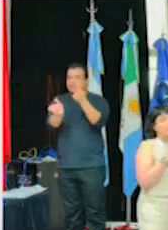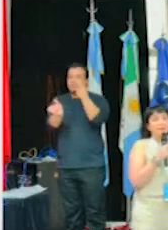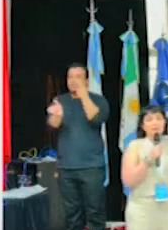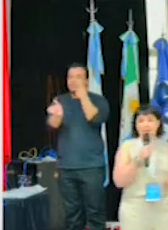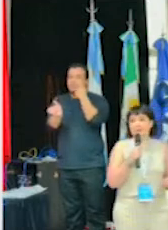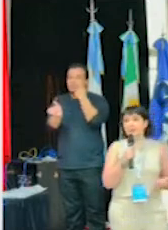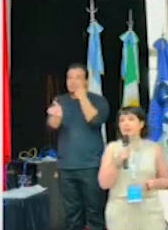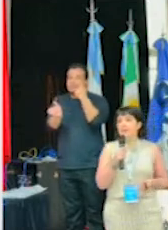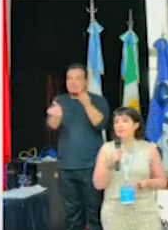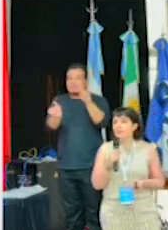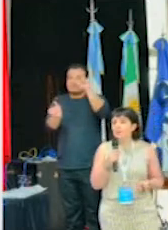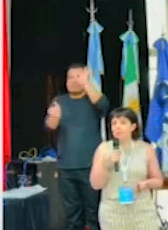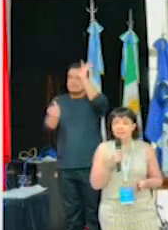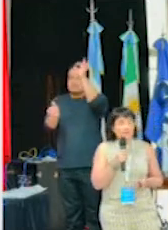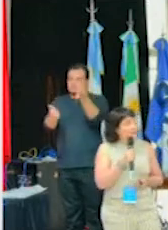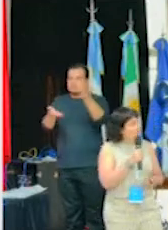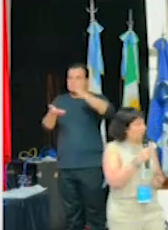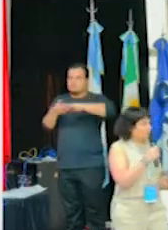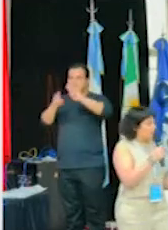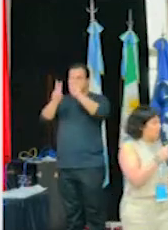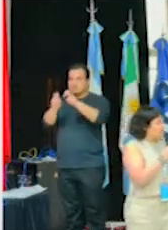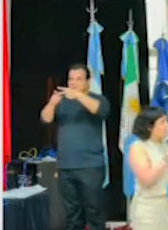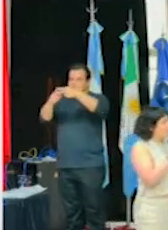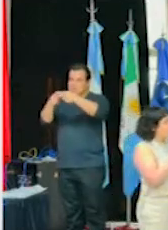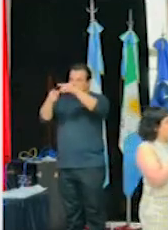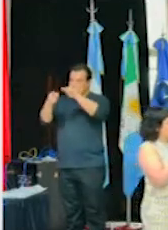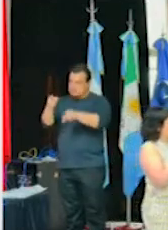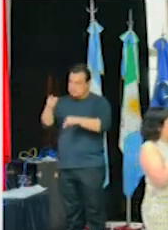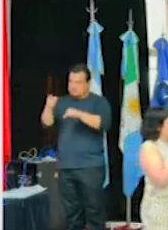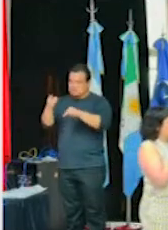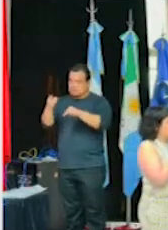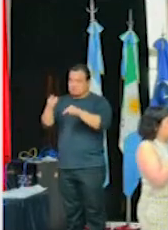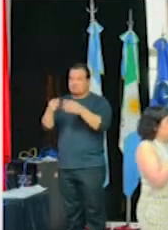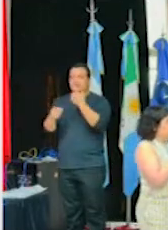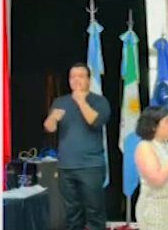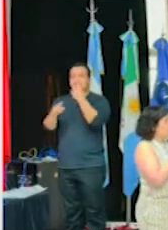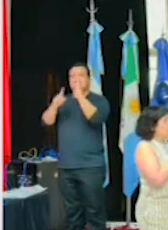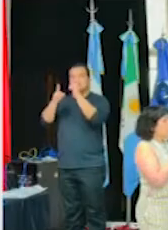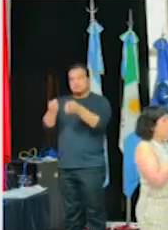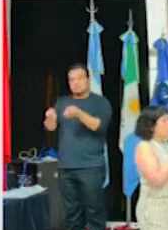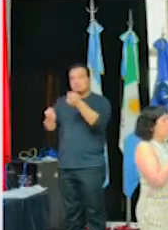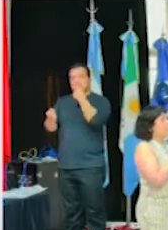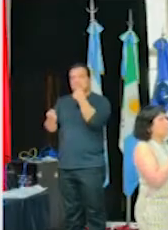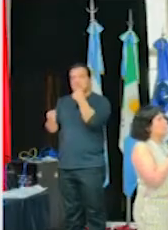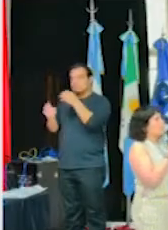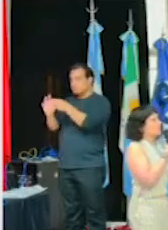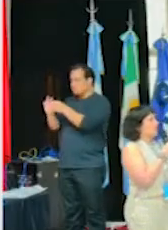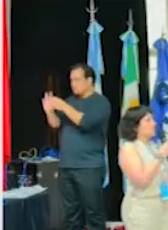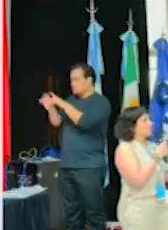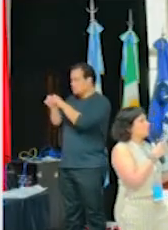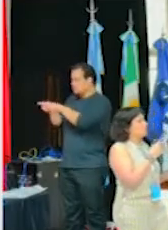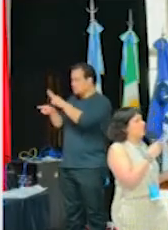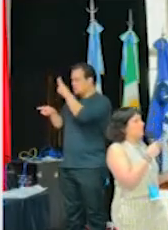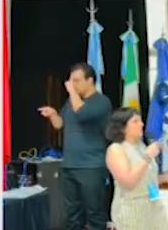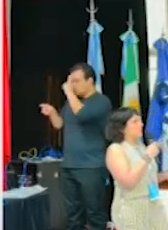especialidades más técnicas dentro de lo que es el ejercicio de la medicina, sin respeto por la autonomía del paciente, sin considerar